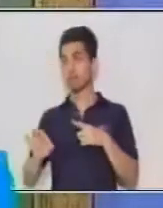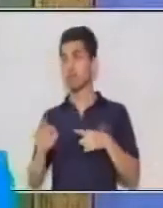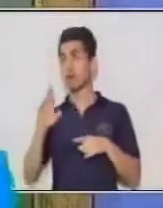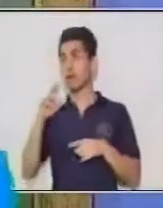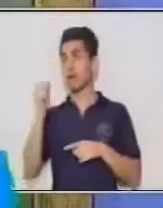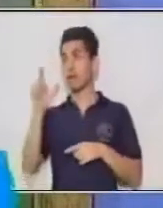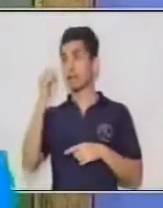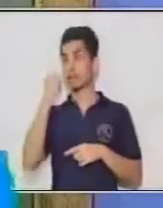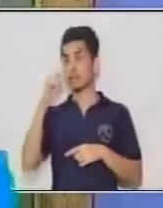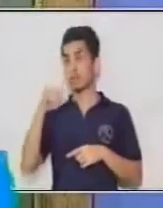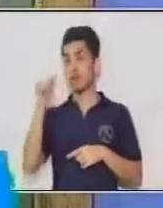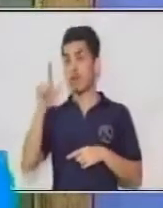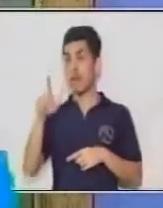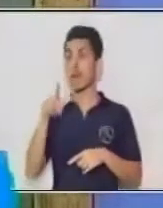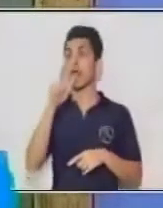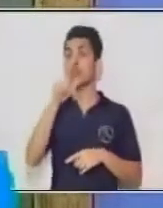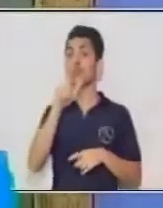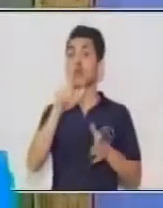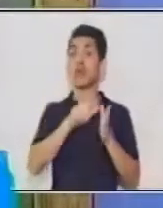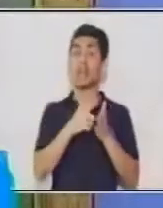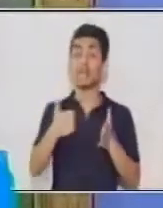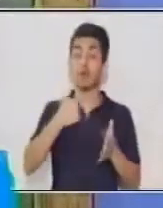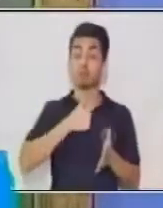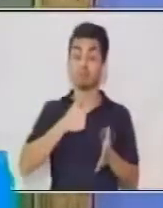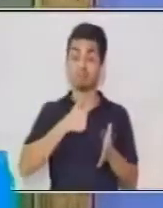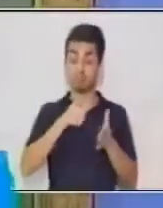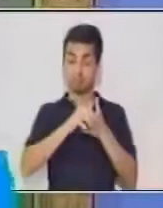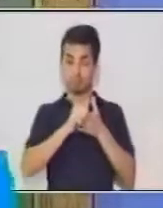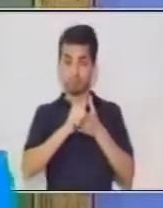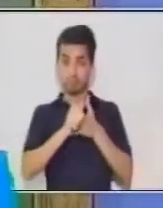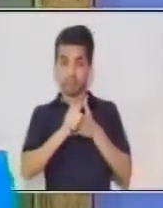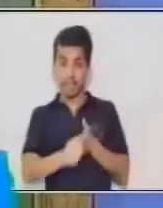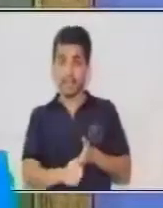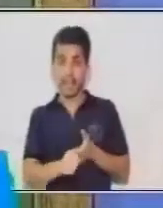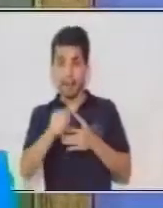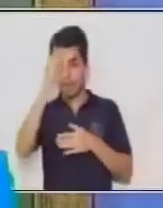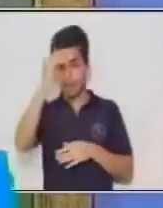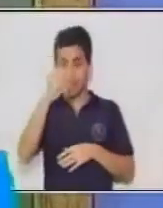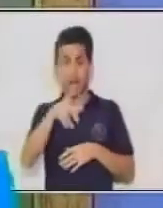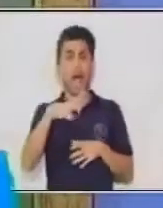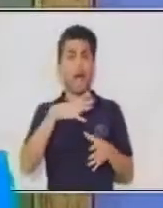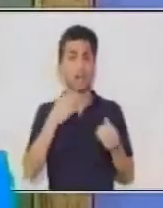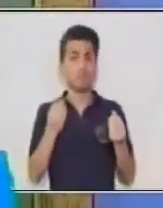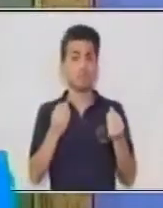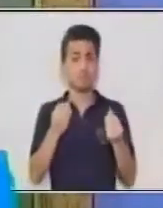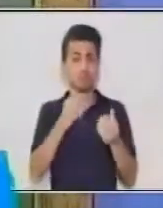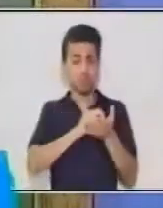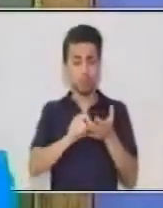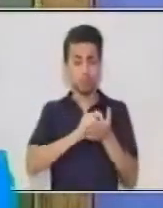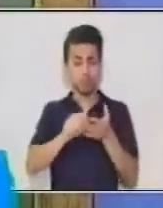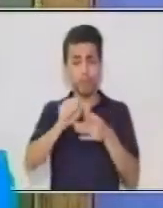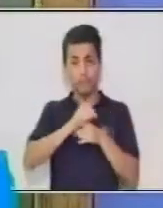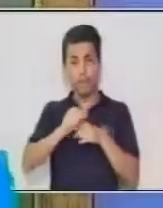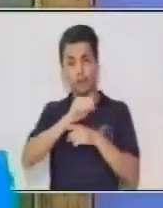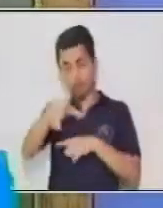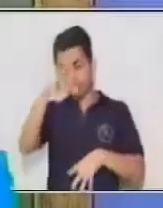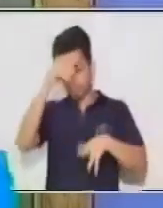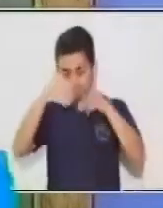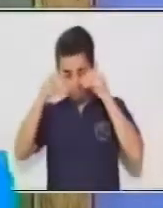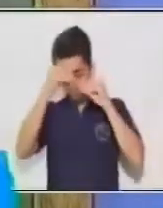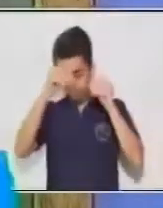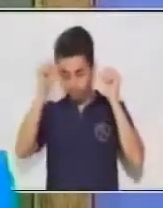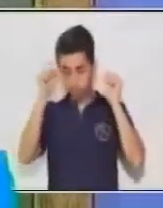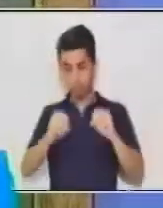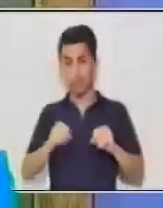chicos, ustedes en su guía de autoaprendizaje tienen muchos ejercicios para poder apropiarse de todo el conocimiento que hemos